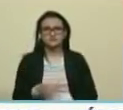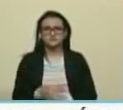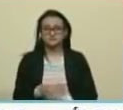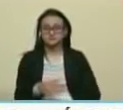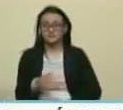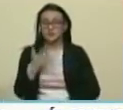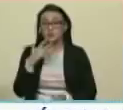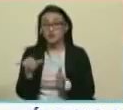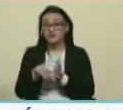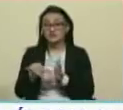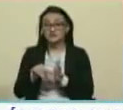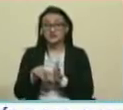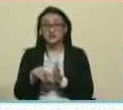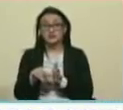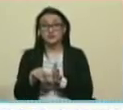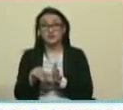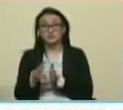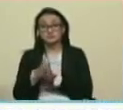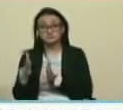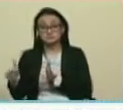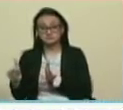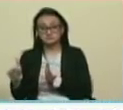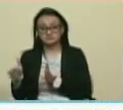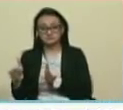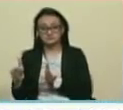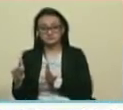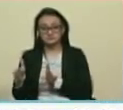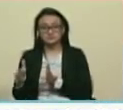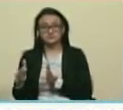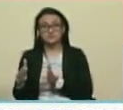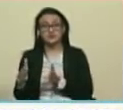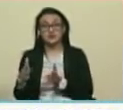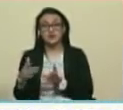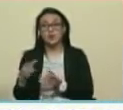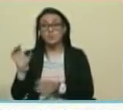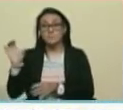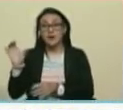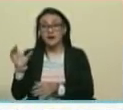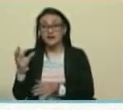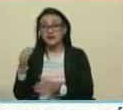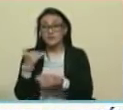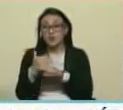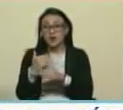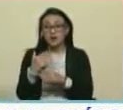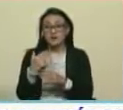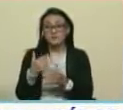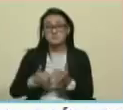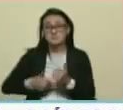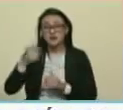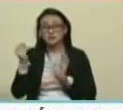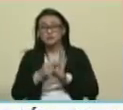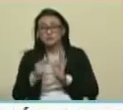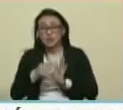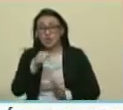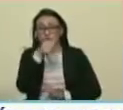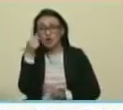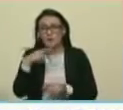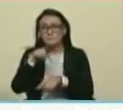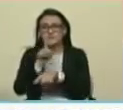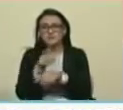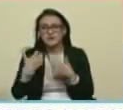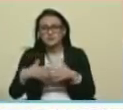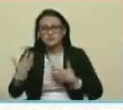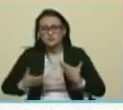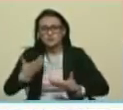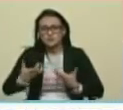vecino un país de donde proviene la mayor cantidad de tráfico de droga del mundo entero, un país que es el principal productor de